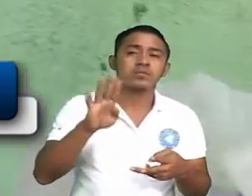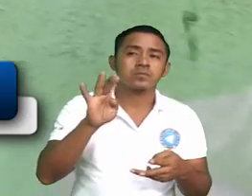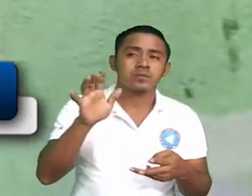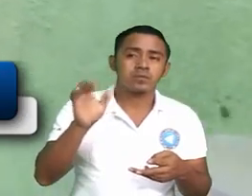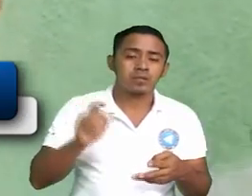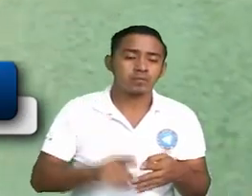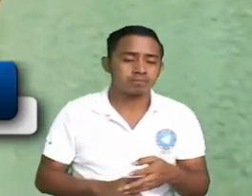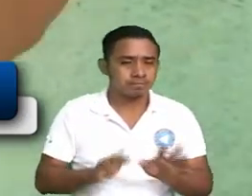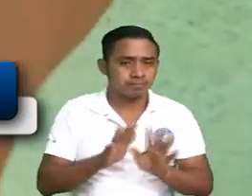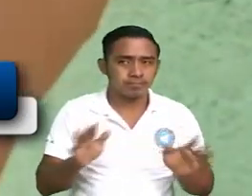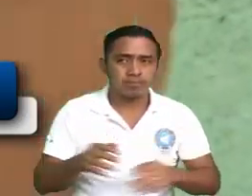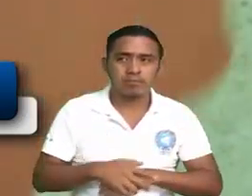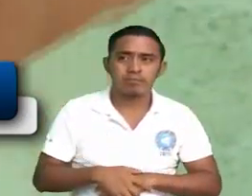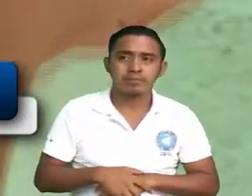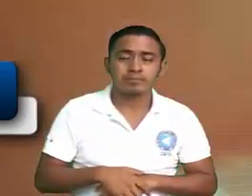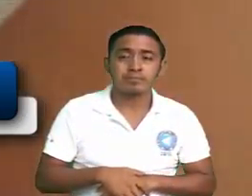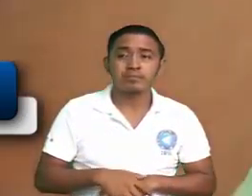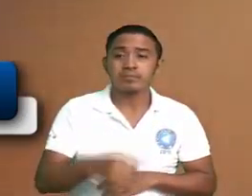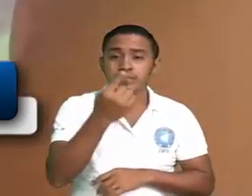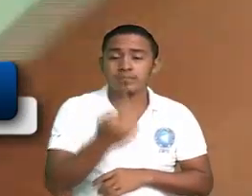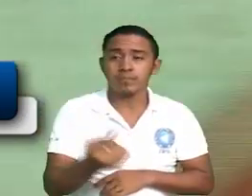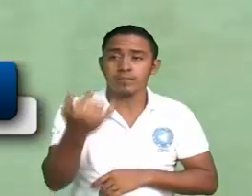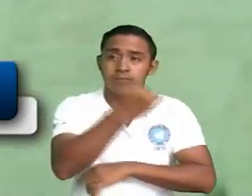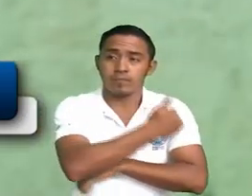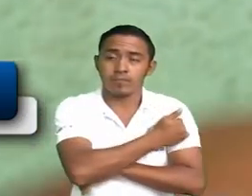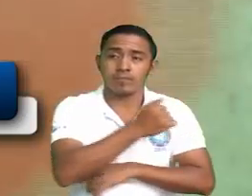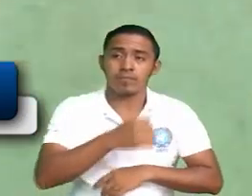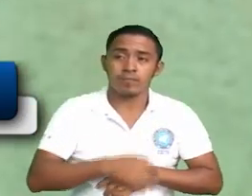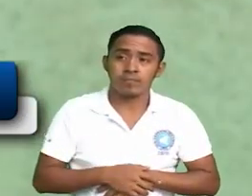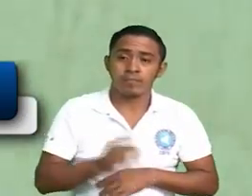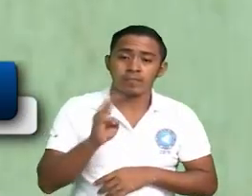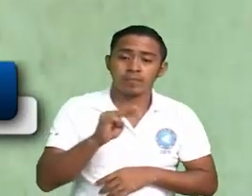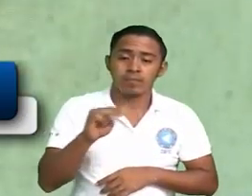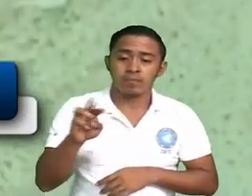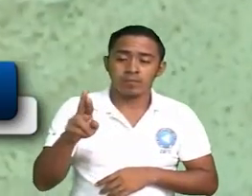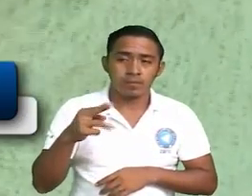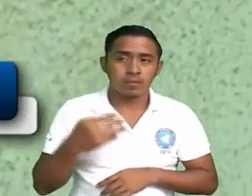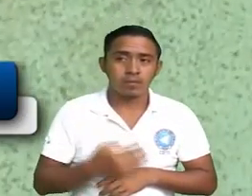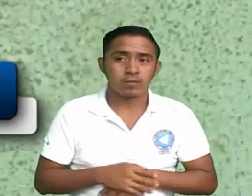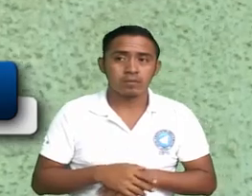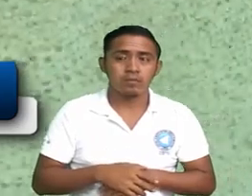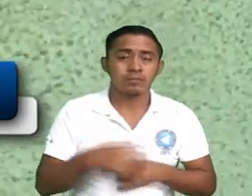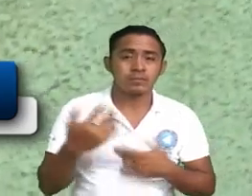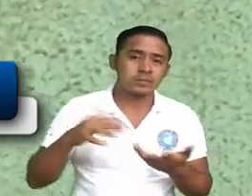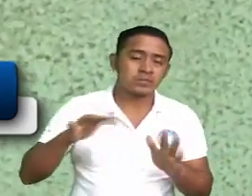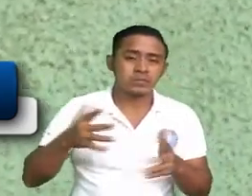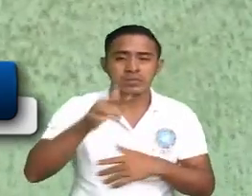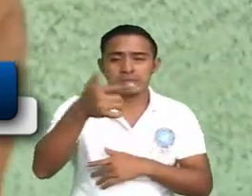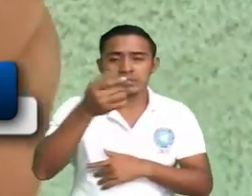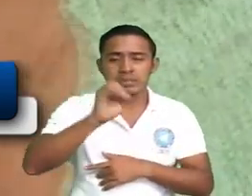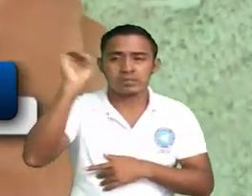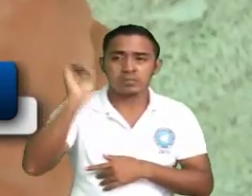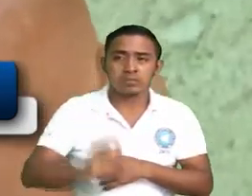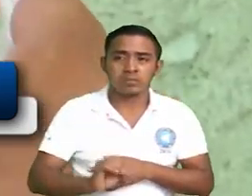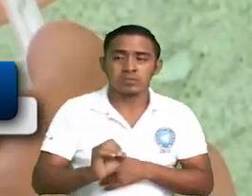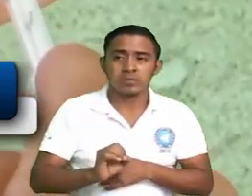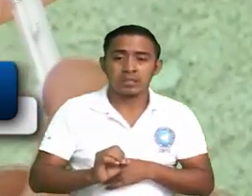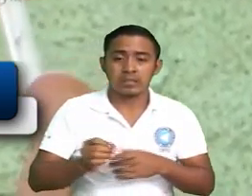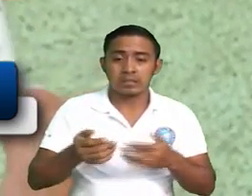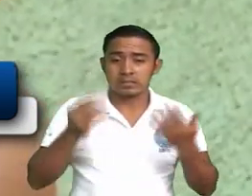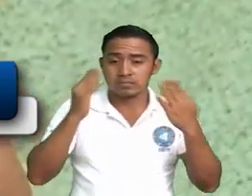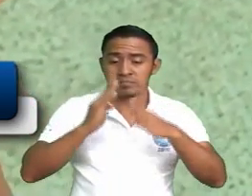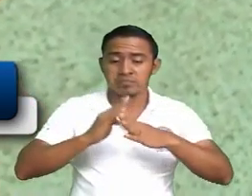nosotros, a nosotros tener solamente una dosis de MMR, solo tenemos un 70% de cobertura, o sea,